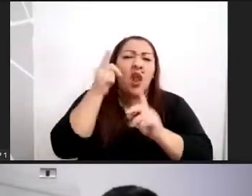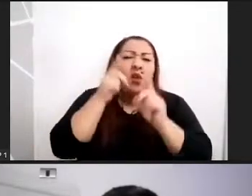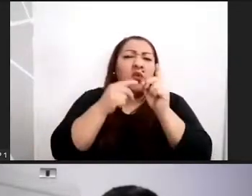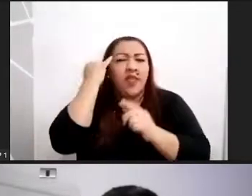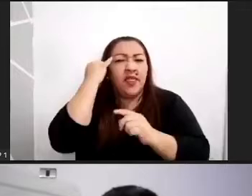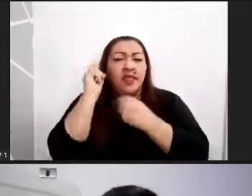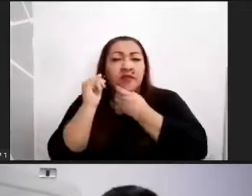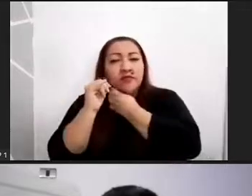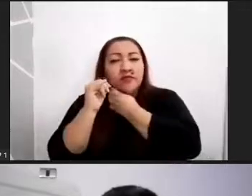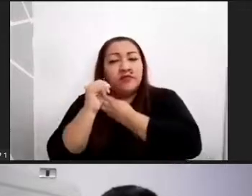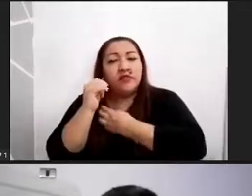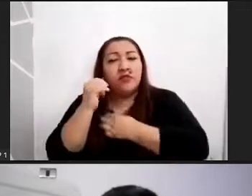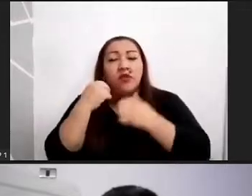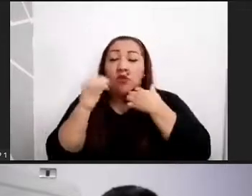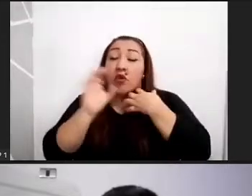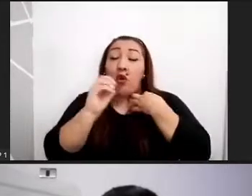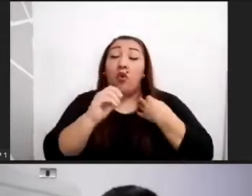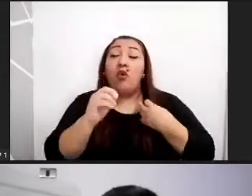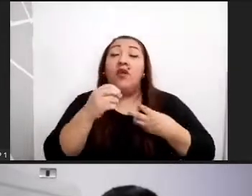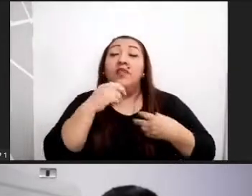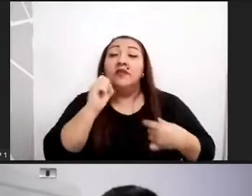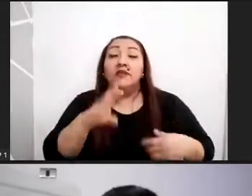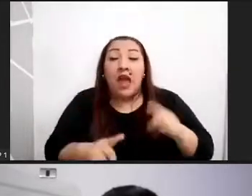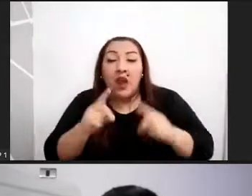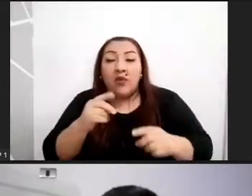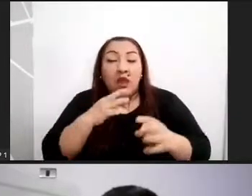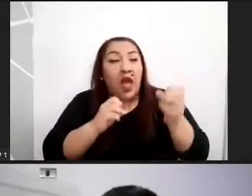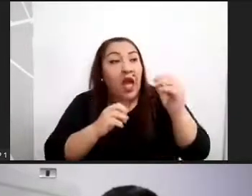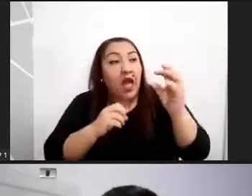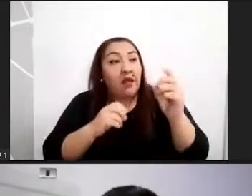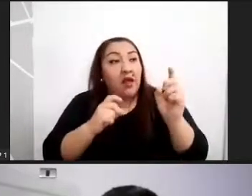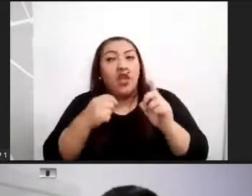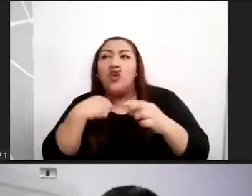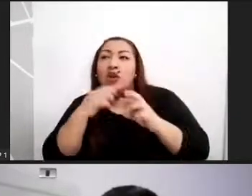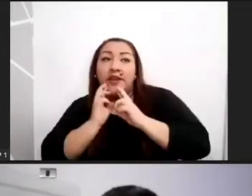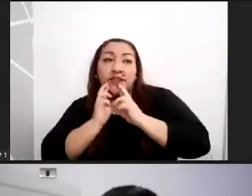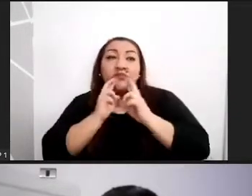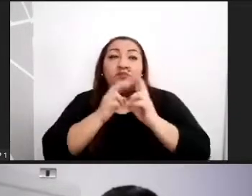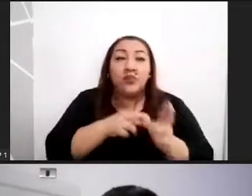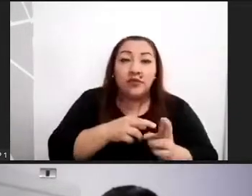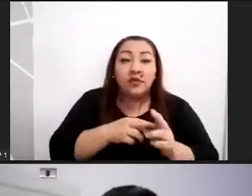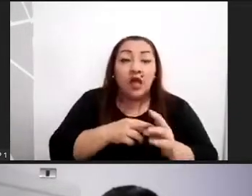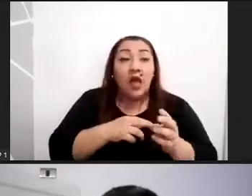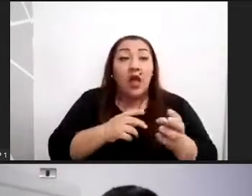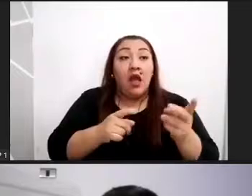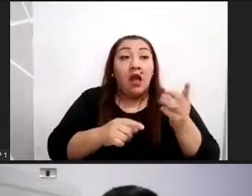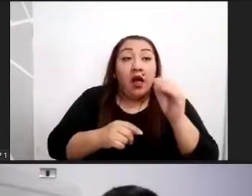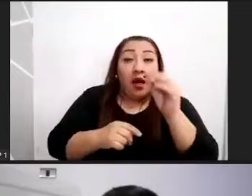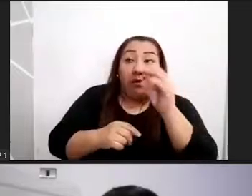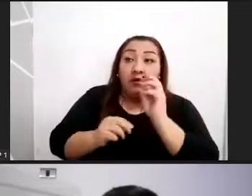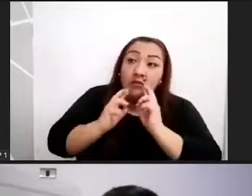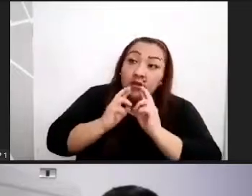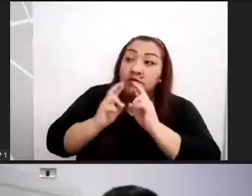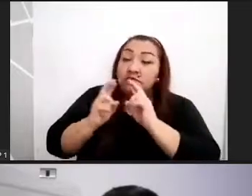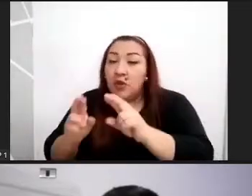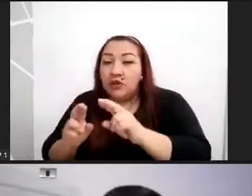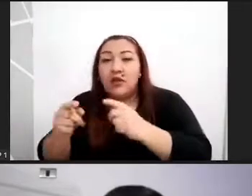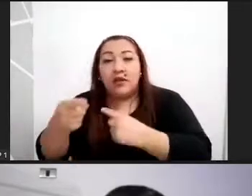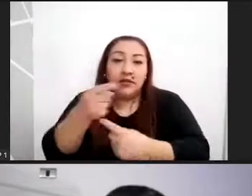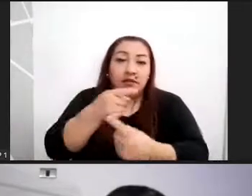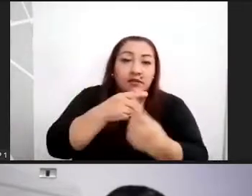o reaccionar frente a alguna afirmación, alguna tesis, alguna